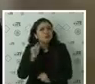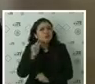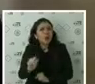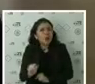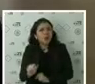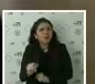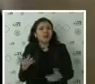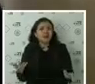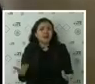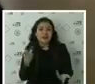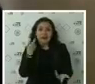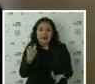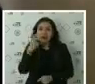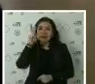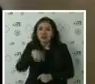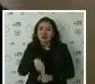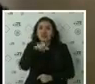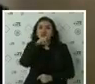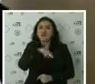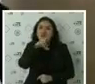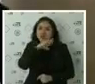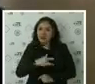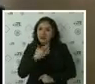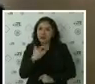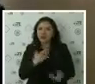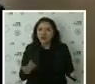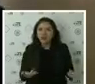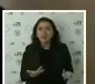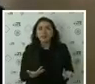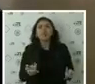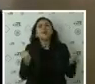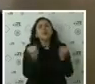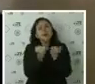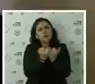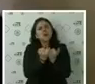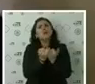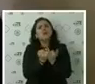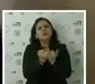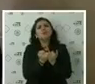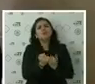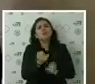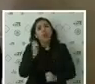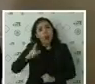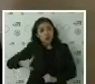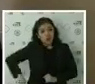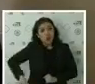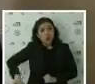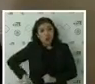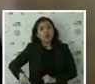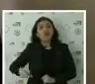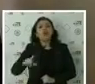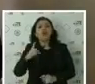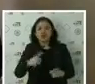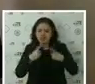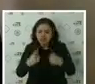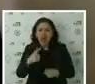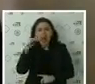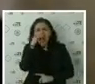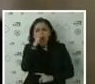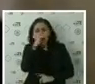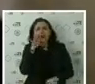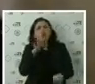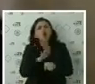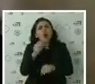universitario. Pues sinceramente es preocupante. También que el gobierno dé de manera gratuita